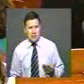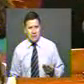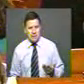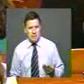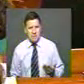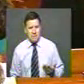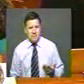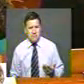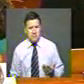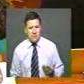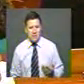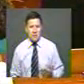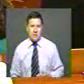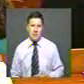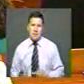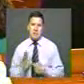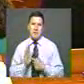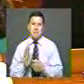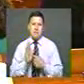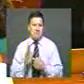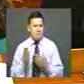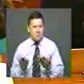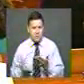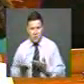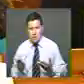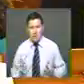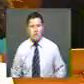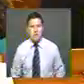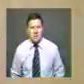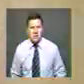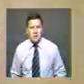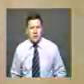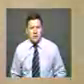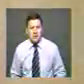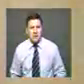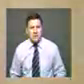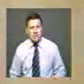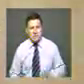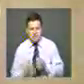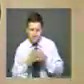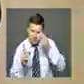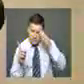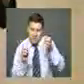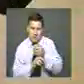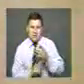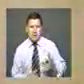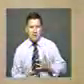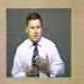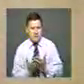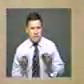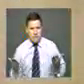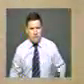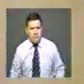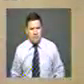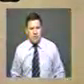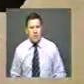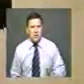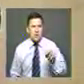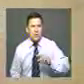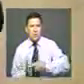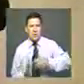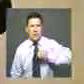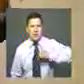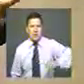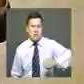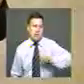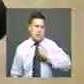las imágenes, las simulaciones para tratar de conseguir un sentido no son de derecho,